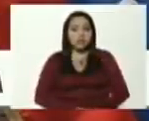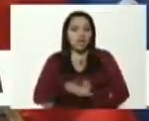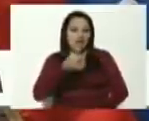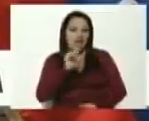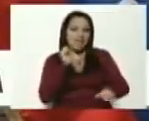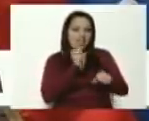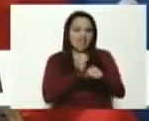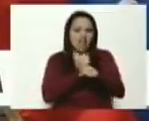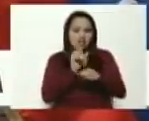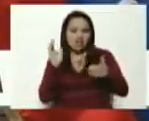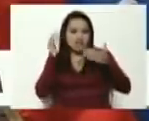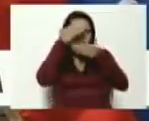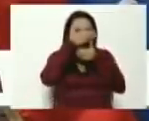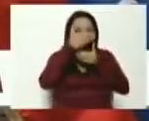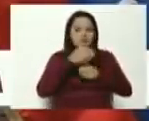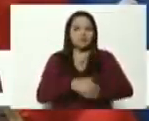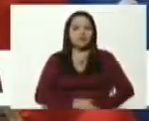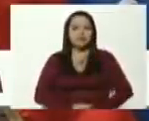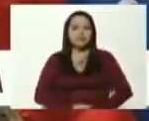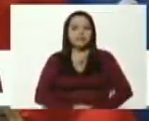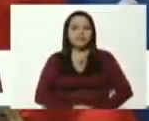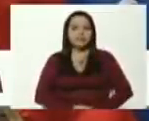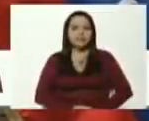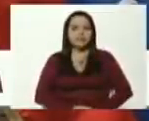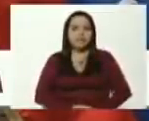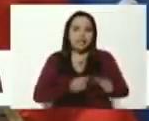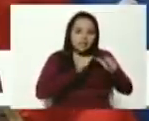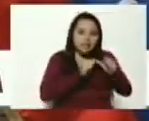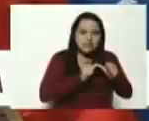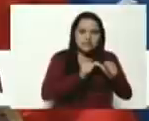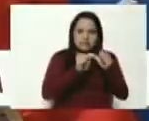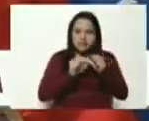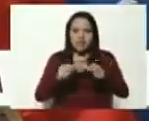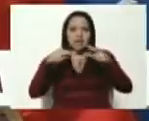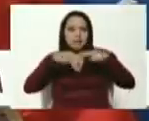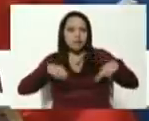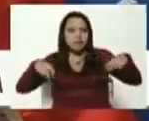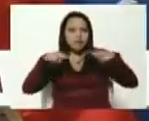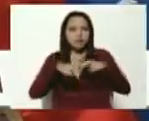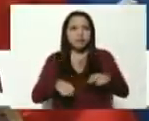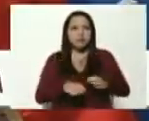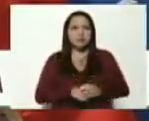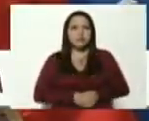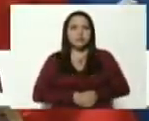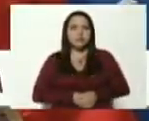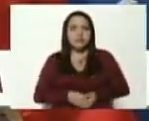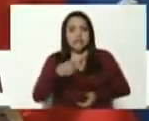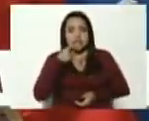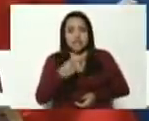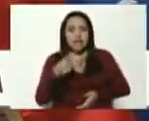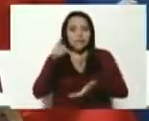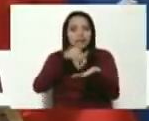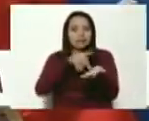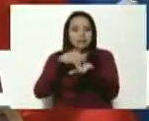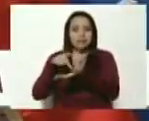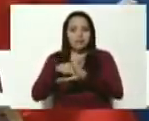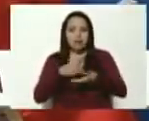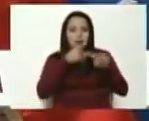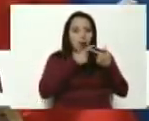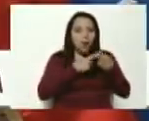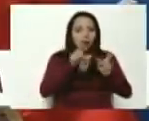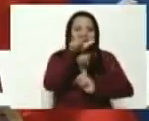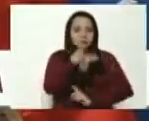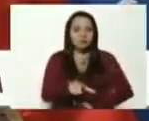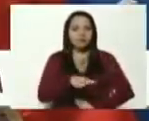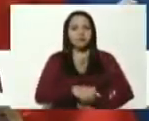de secuestradores. Continuando con las investigaciones, se estableció la participación de otros